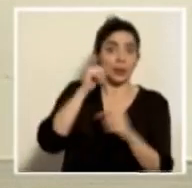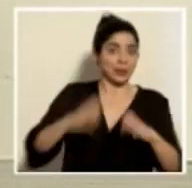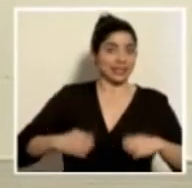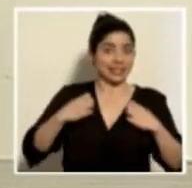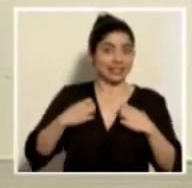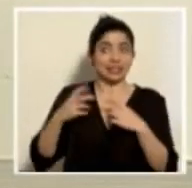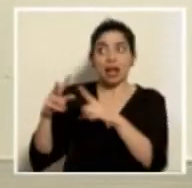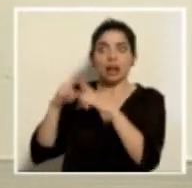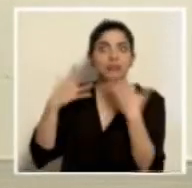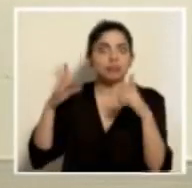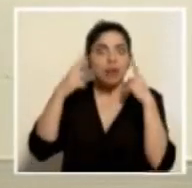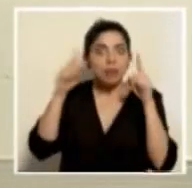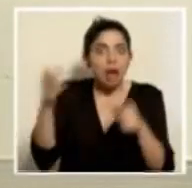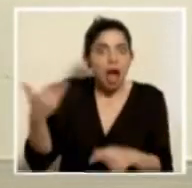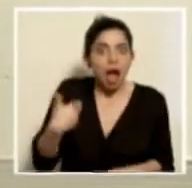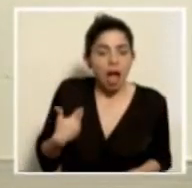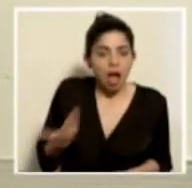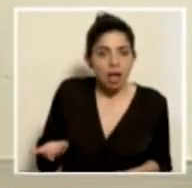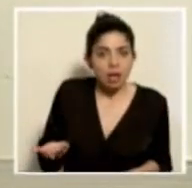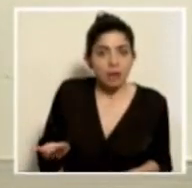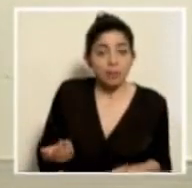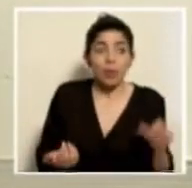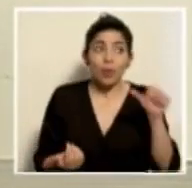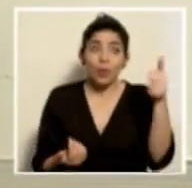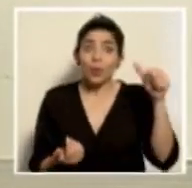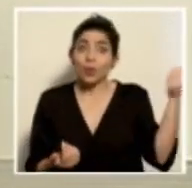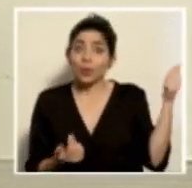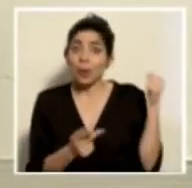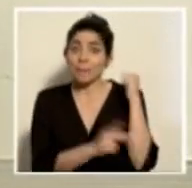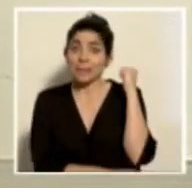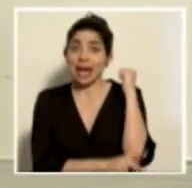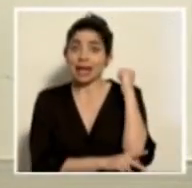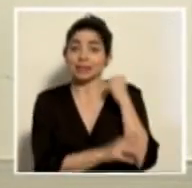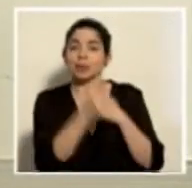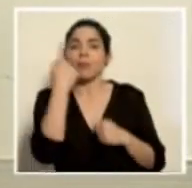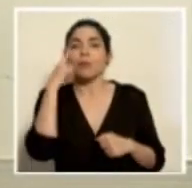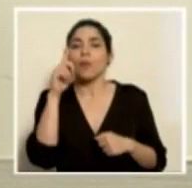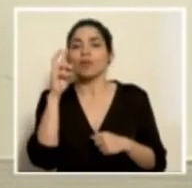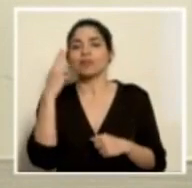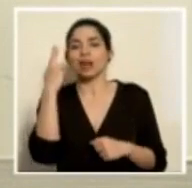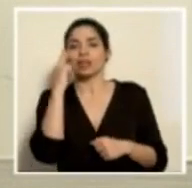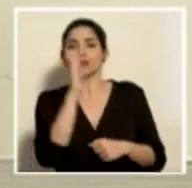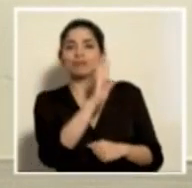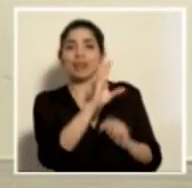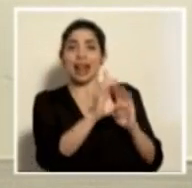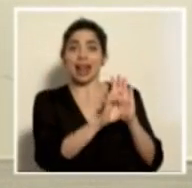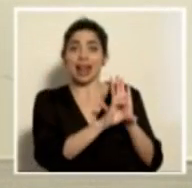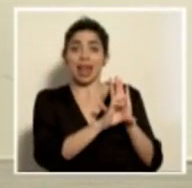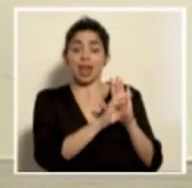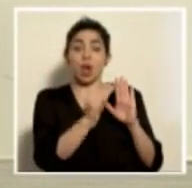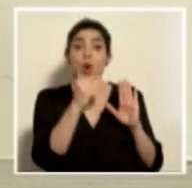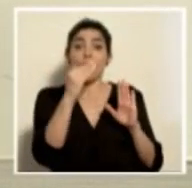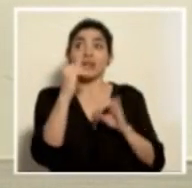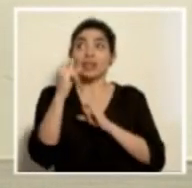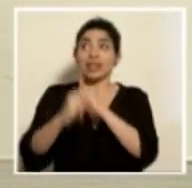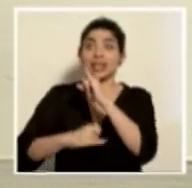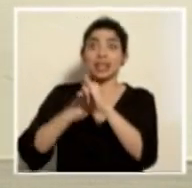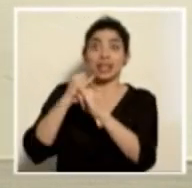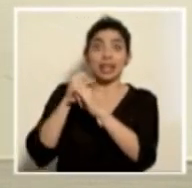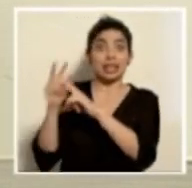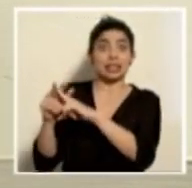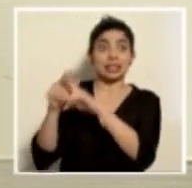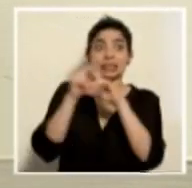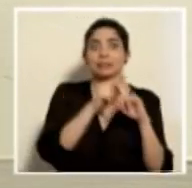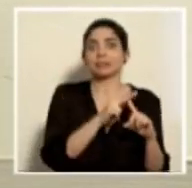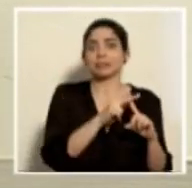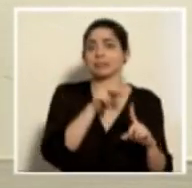créditos ya están ahí. Hay otros países que por su legislación, cuando tienen un crédito internacional, no